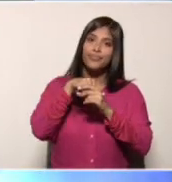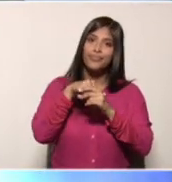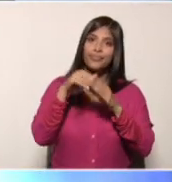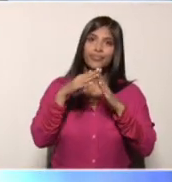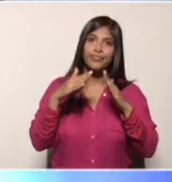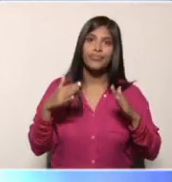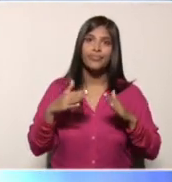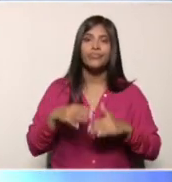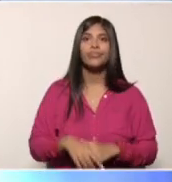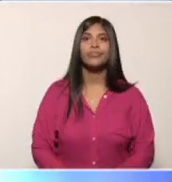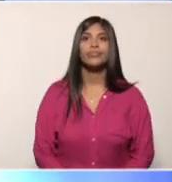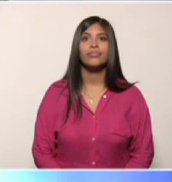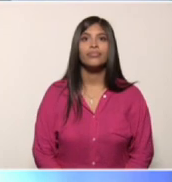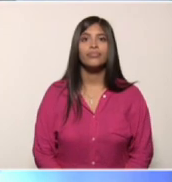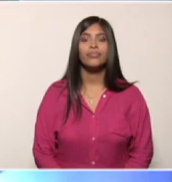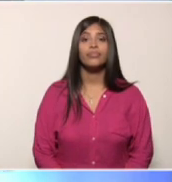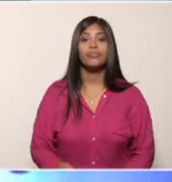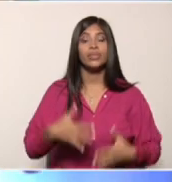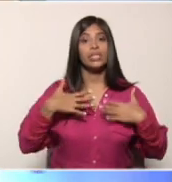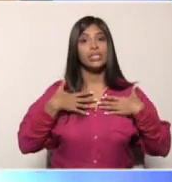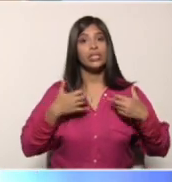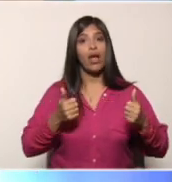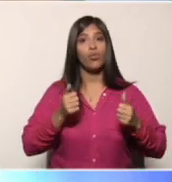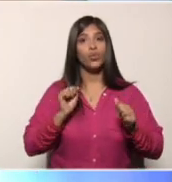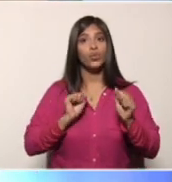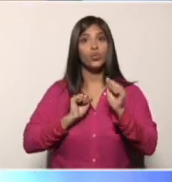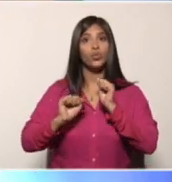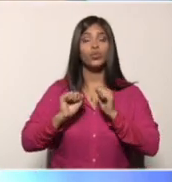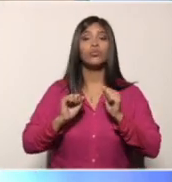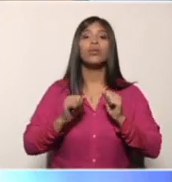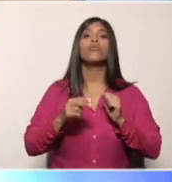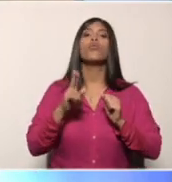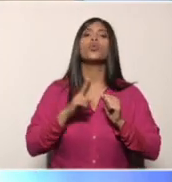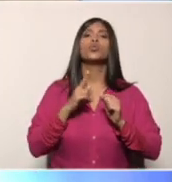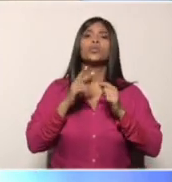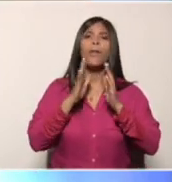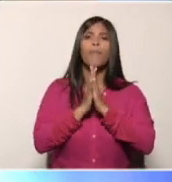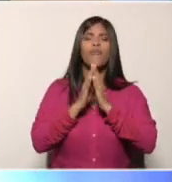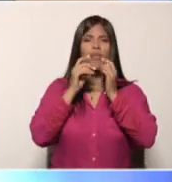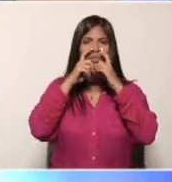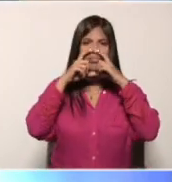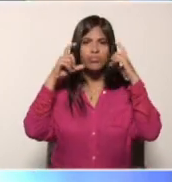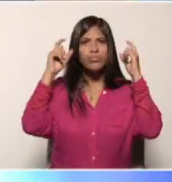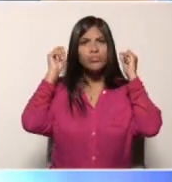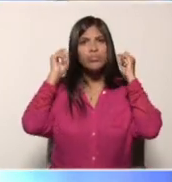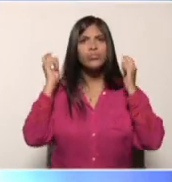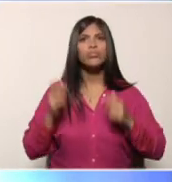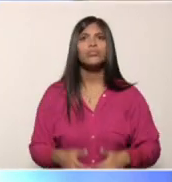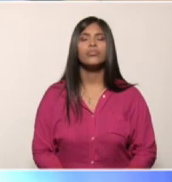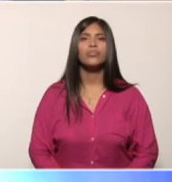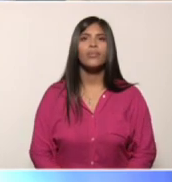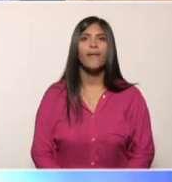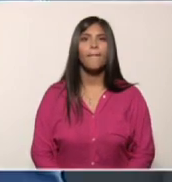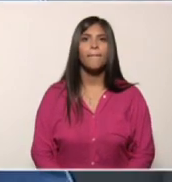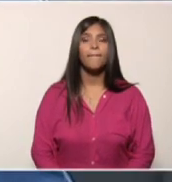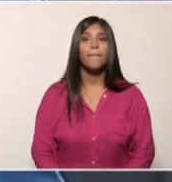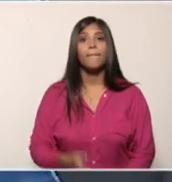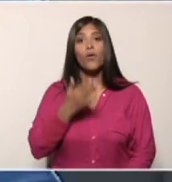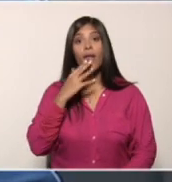safe, manténgase sano y usen su tapaboca o face mask, si tienen que